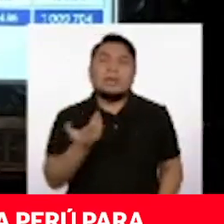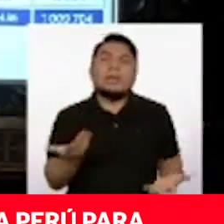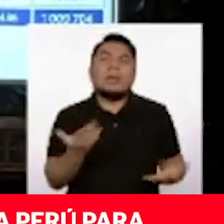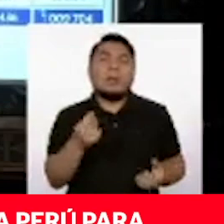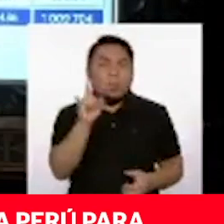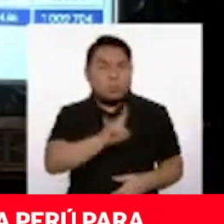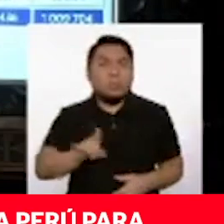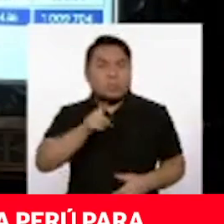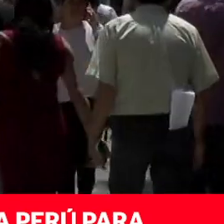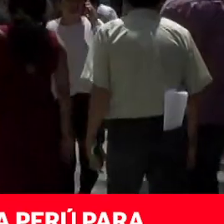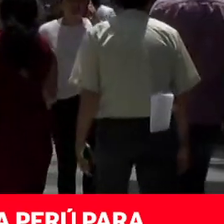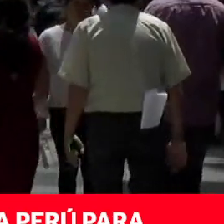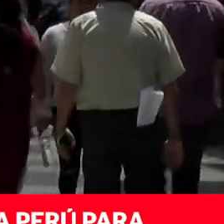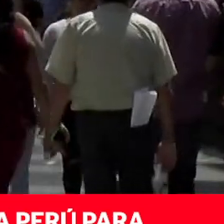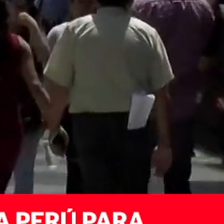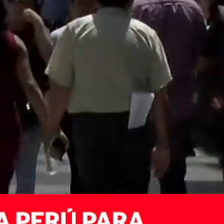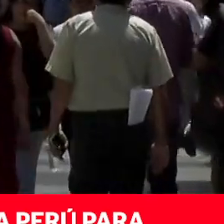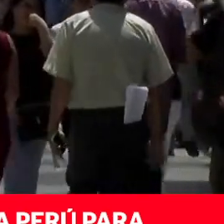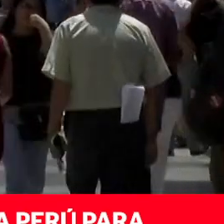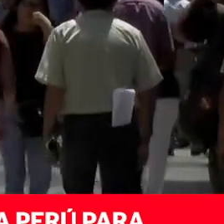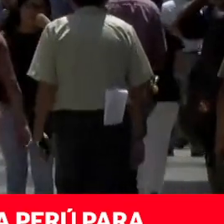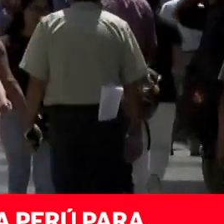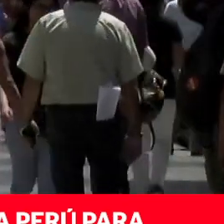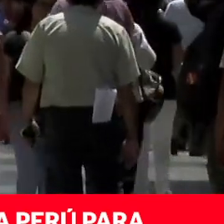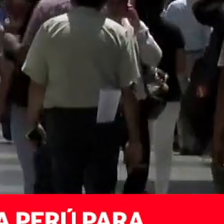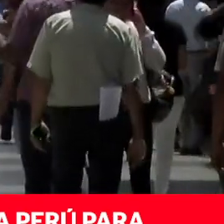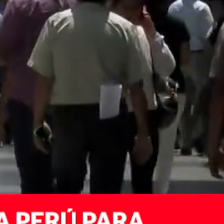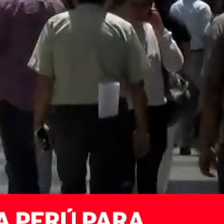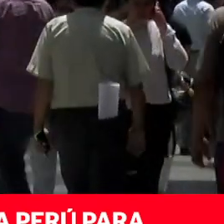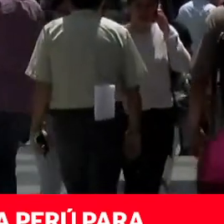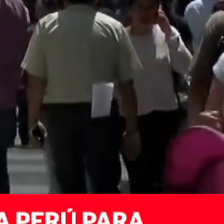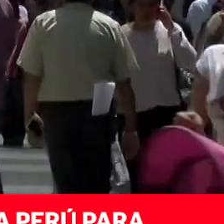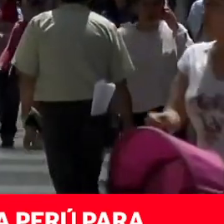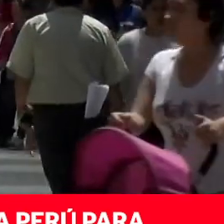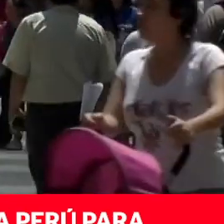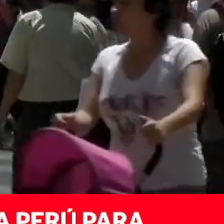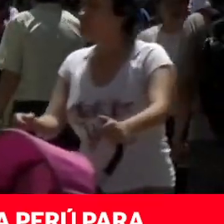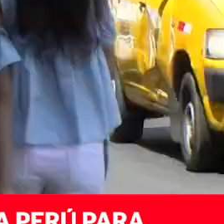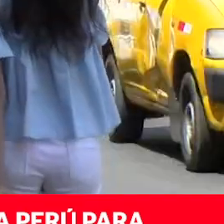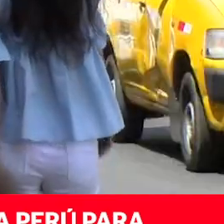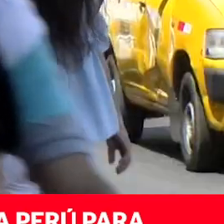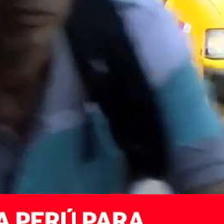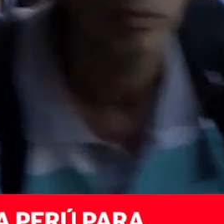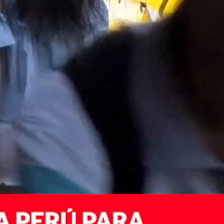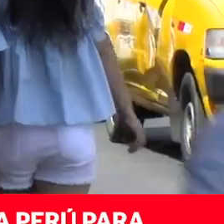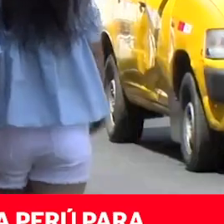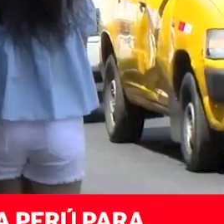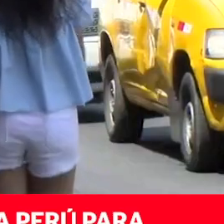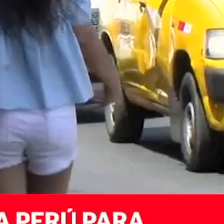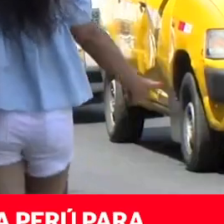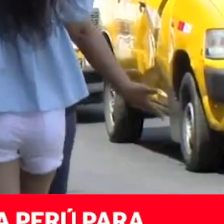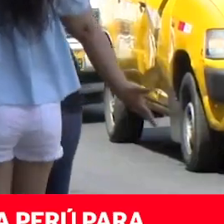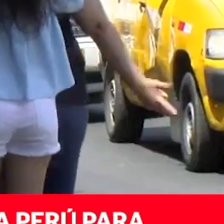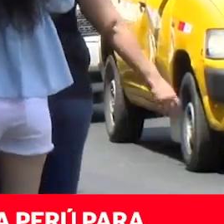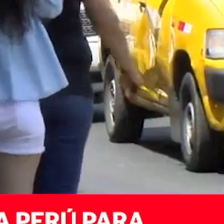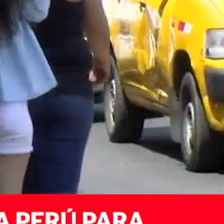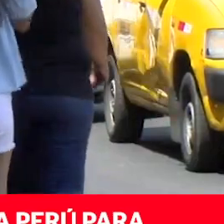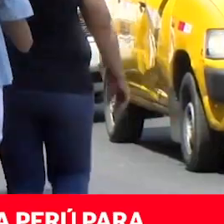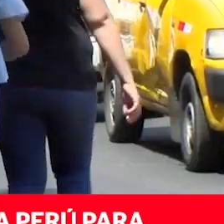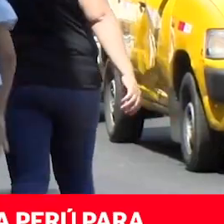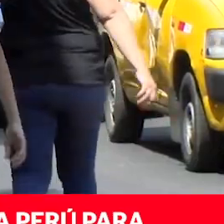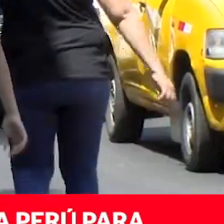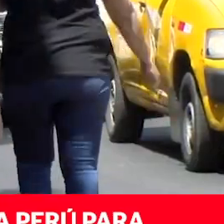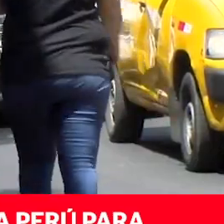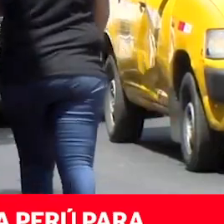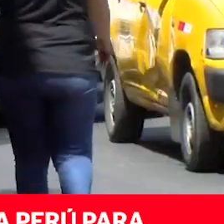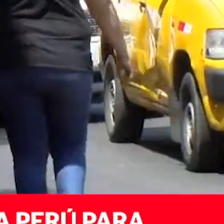llamado Arranca Perú para la reactivación económica y generación de empleos en nuestro país. Con esta inversión se crearán más de 1 millón de puestos